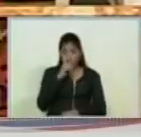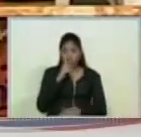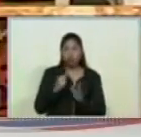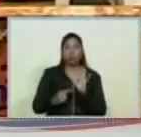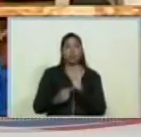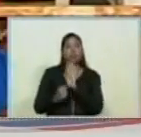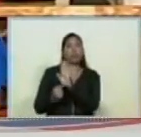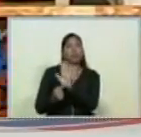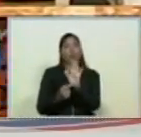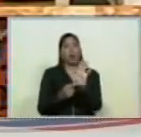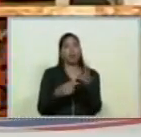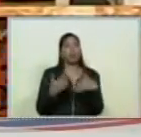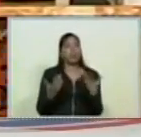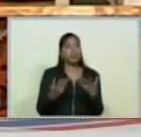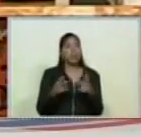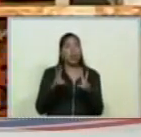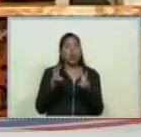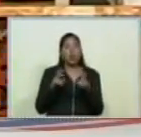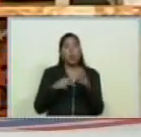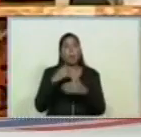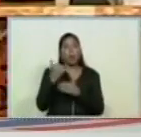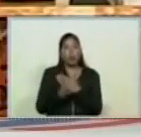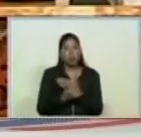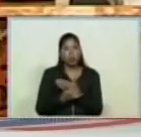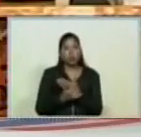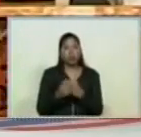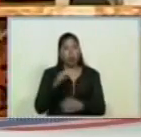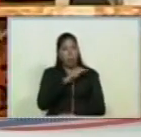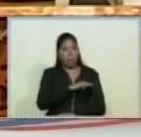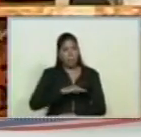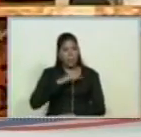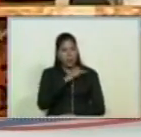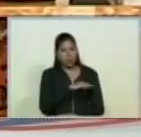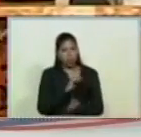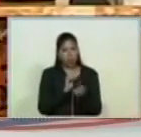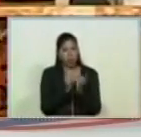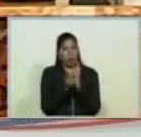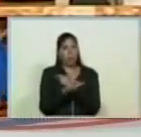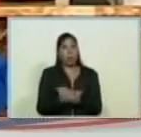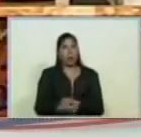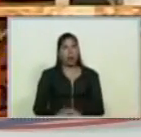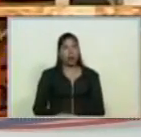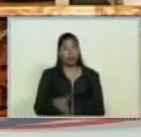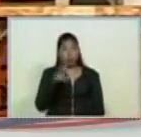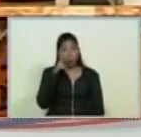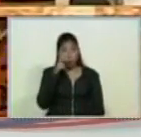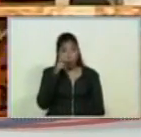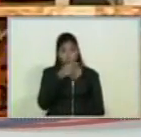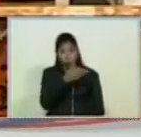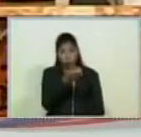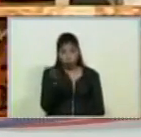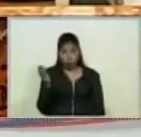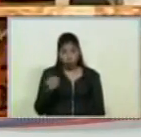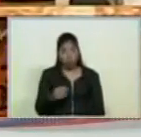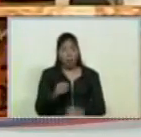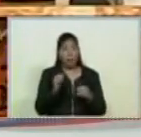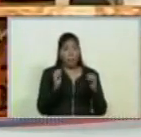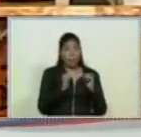bases de misiones, porque creo, escúchame bien, María Rosa, por allá en La Vega, Elías Agua, por allá por